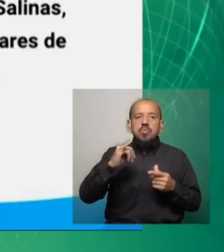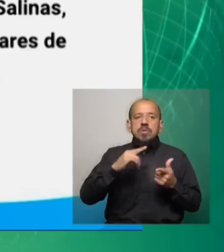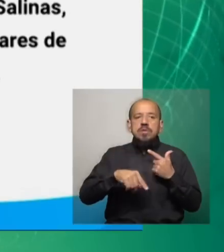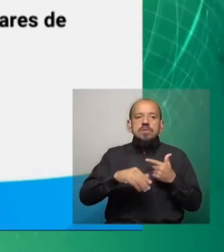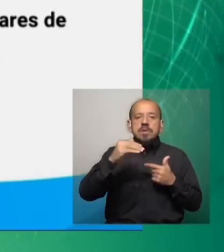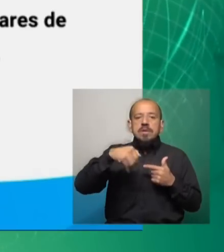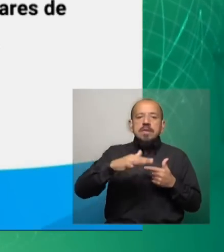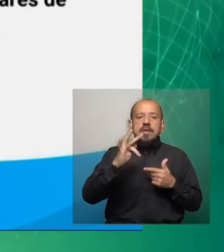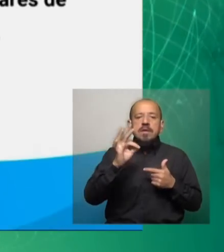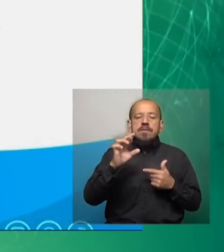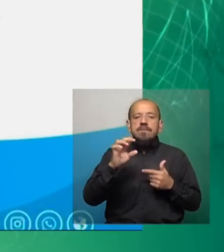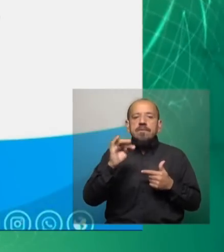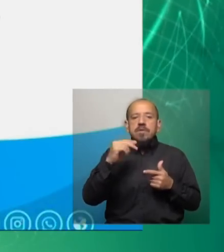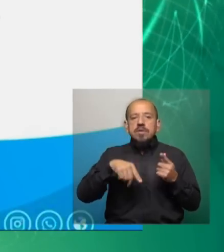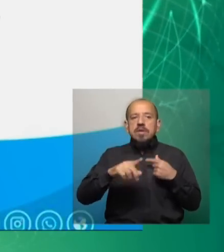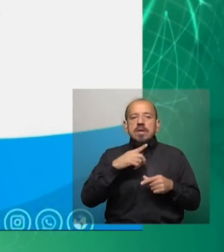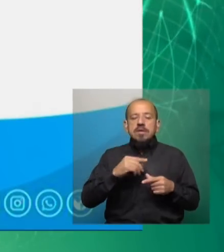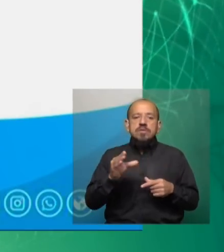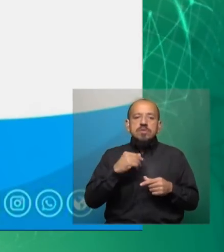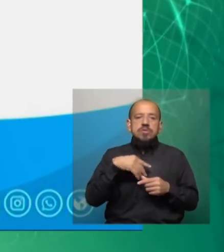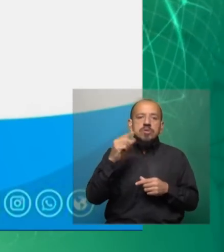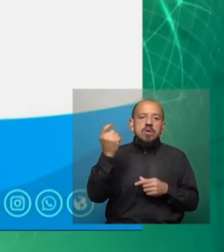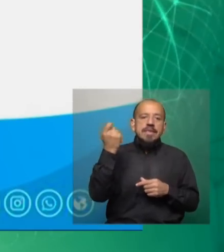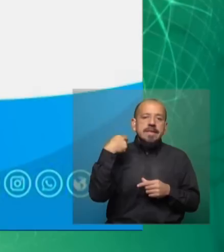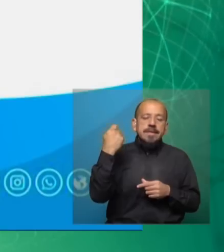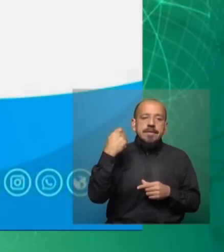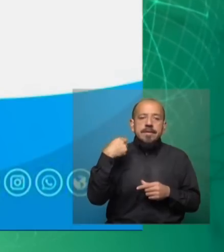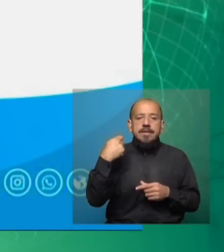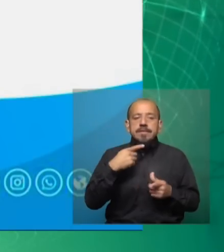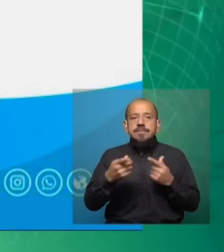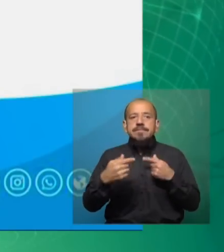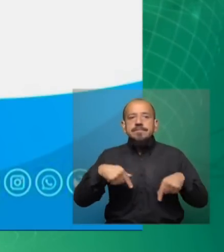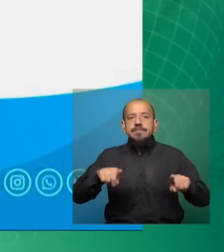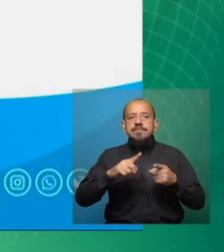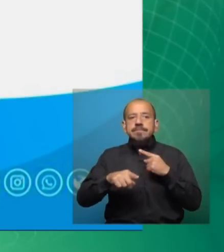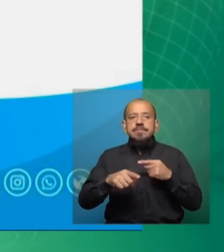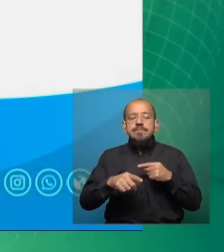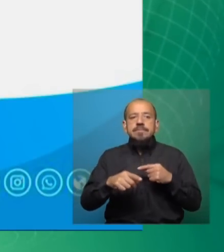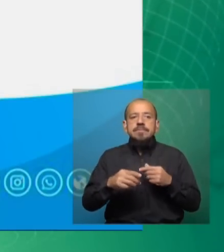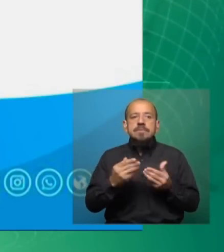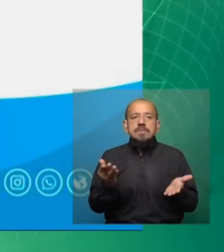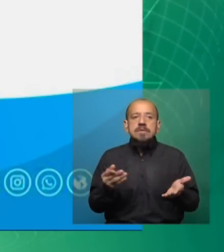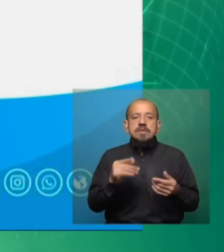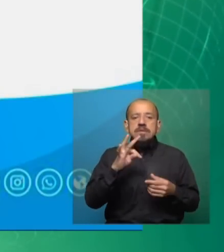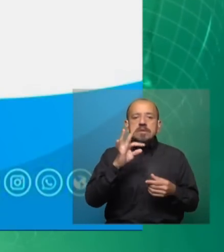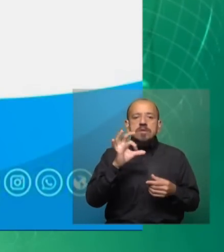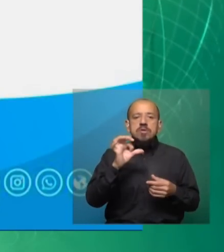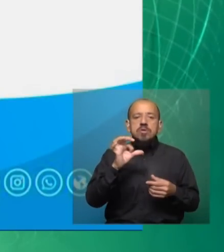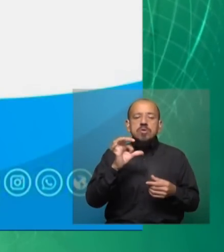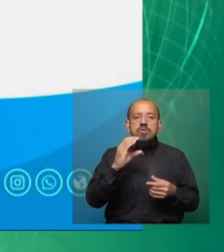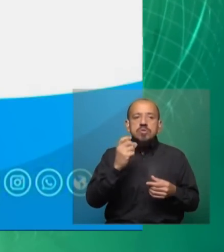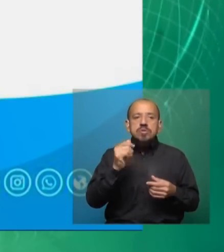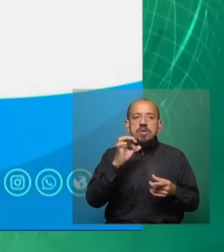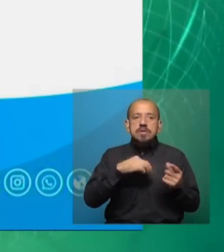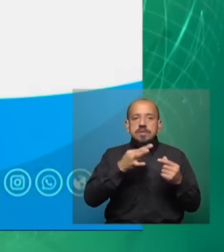Marín y al Fortín Villa Argentina estación Atlántida pinares de Atlántida la localidad propiamente dicha de Atlántida las toscas y Parque del plata